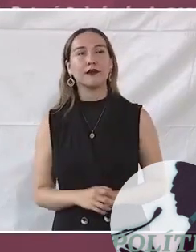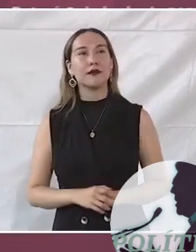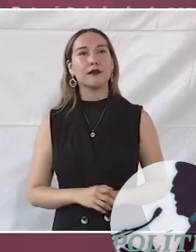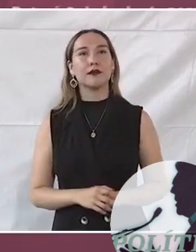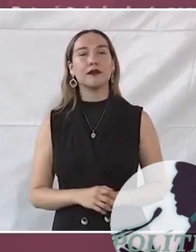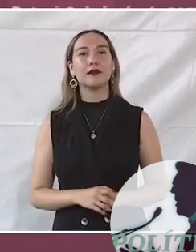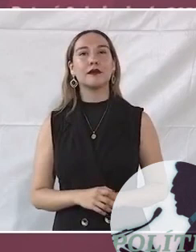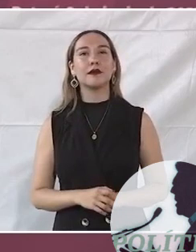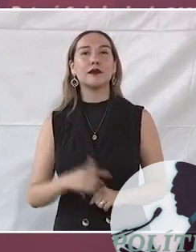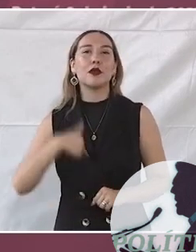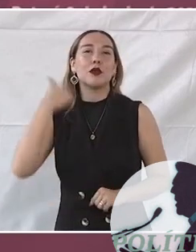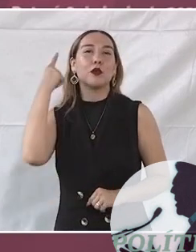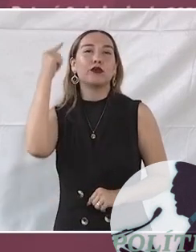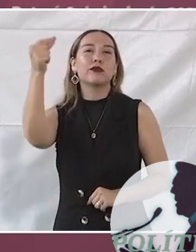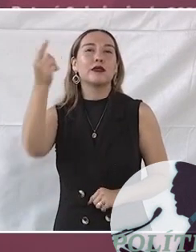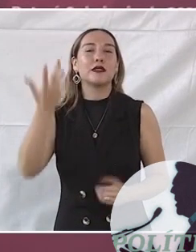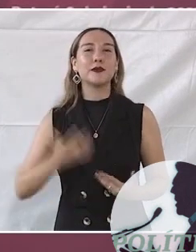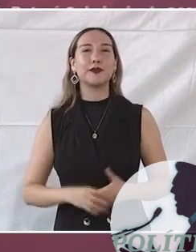mucho